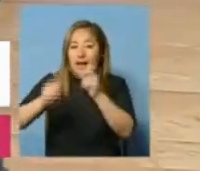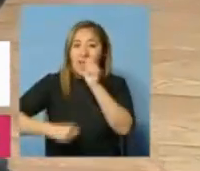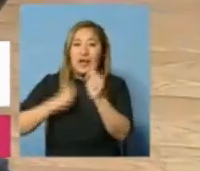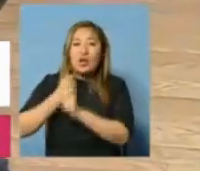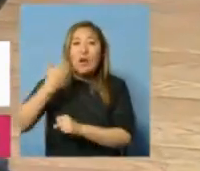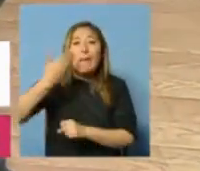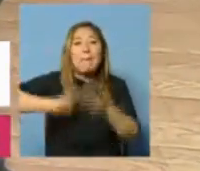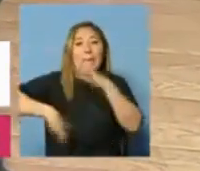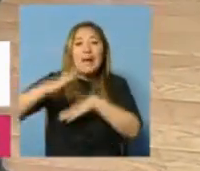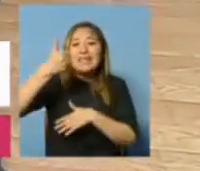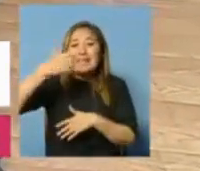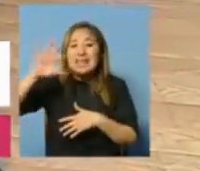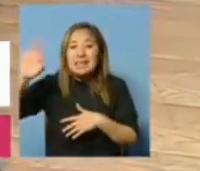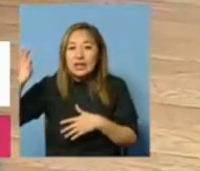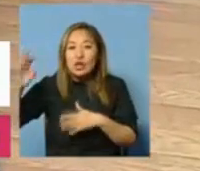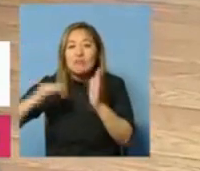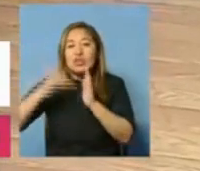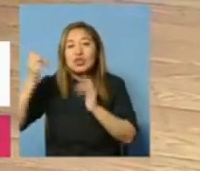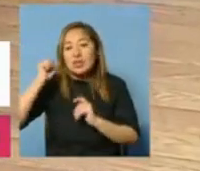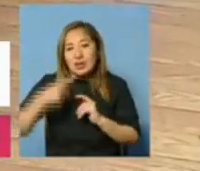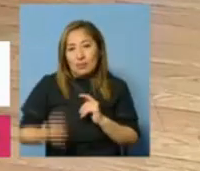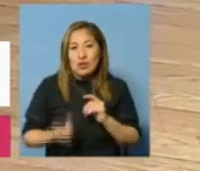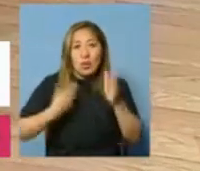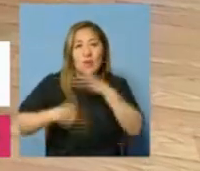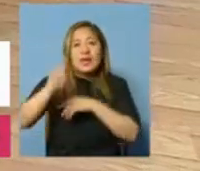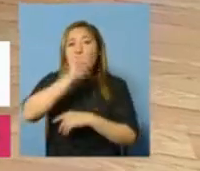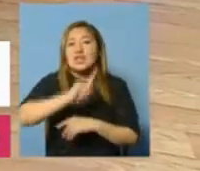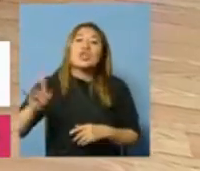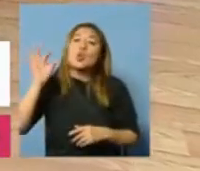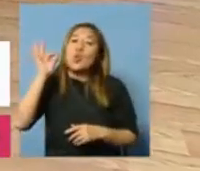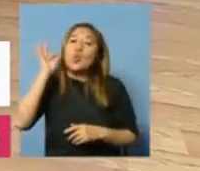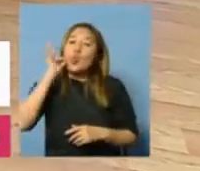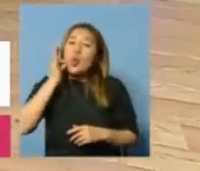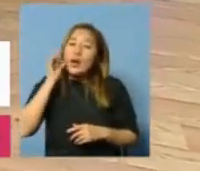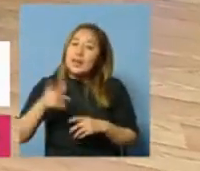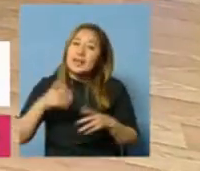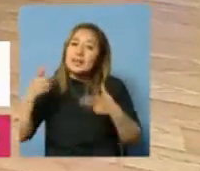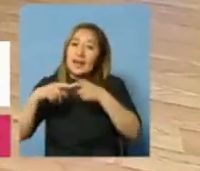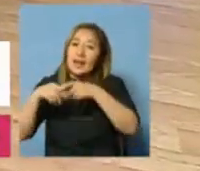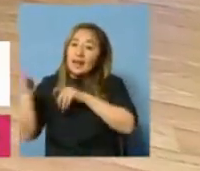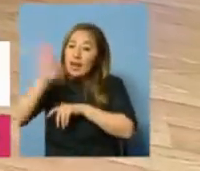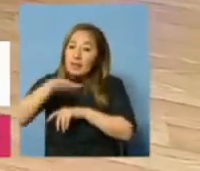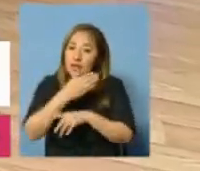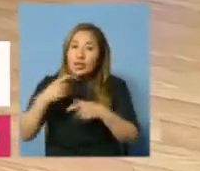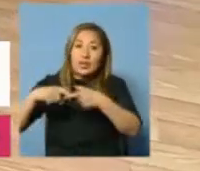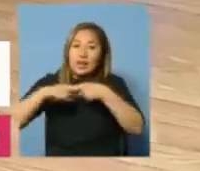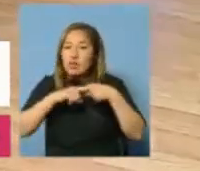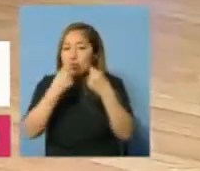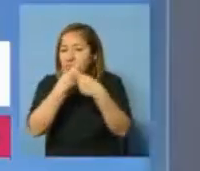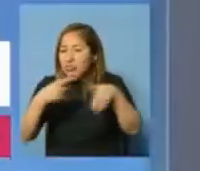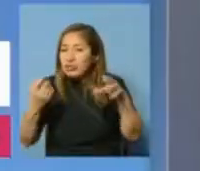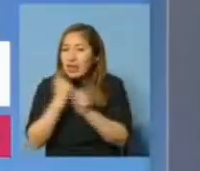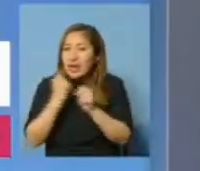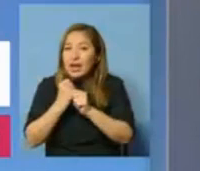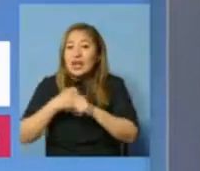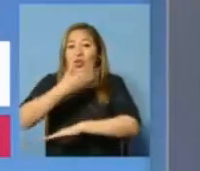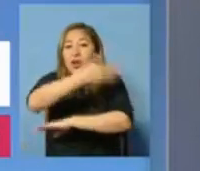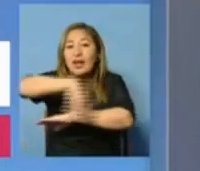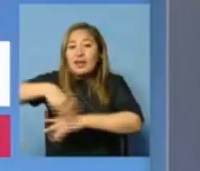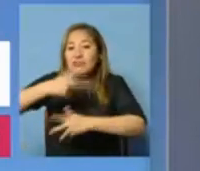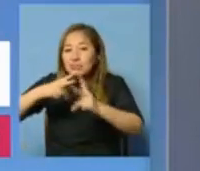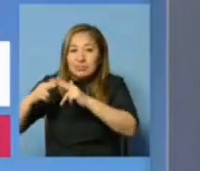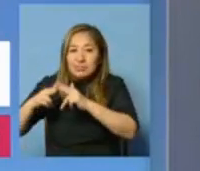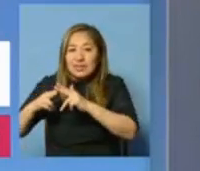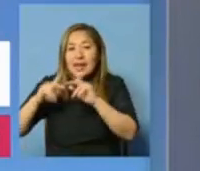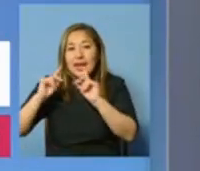más de 600 millones de pesos, tenemos más de 140 equipos hoy trabajando en la Dirección Provincial de Vialidad, en la Dirección Provincial